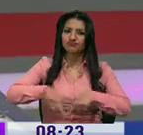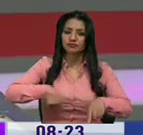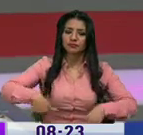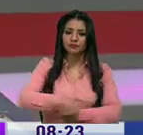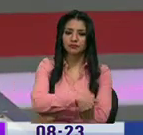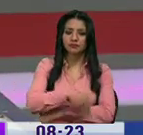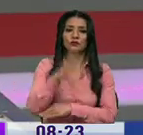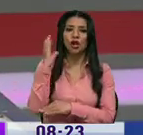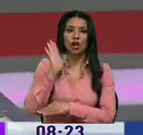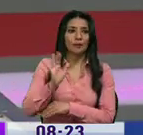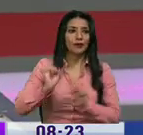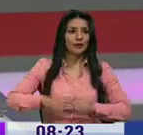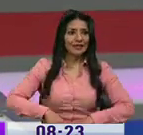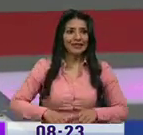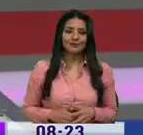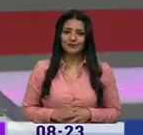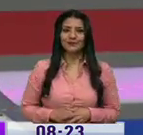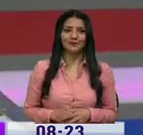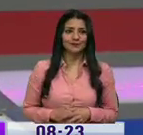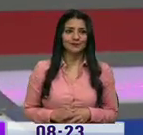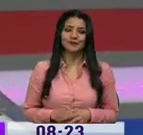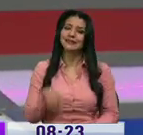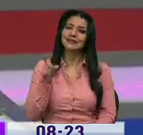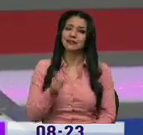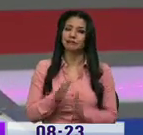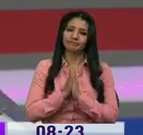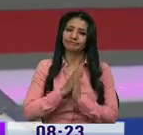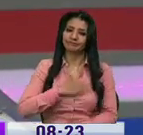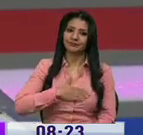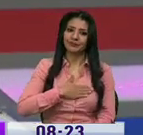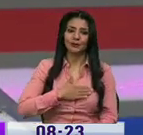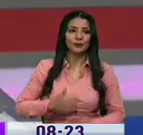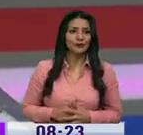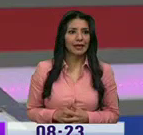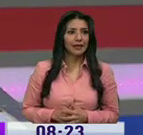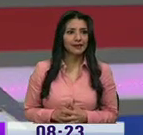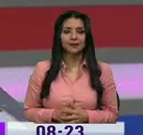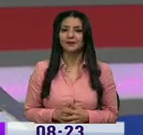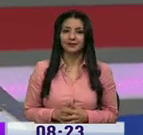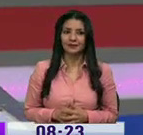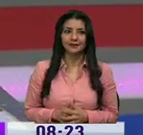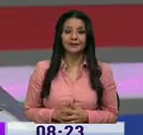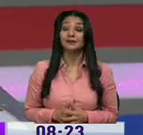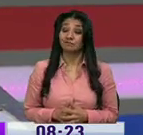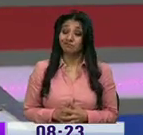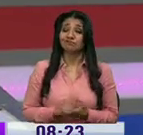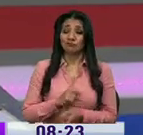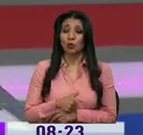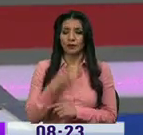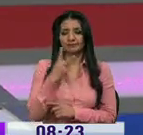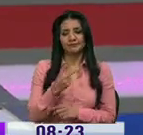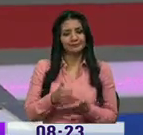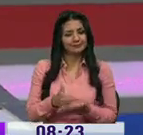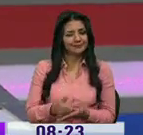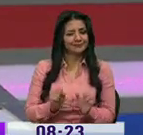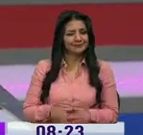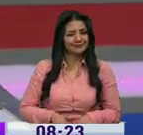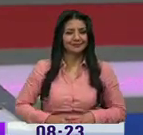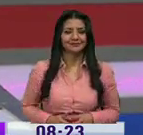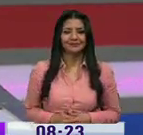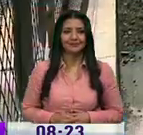Colombia. ¿Qué solicitan? No sean malitos, que estén reparando. Vean ustedes, vean autoridades y ayuden a la población.